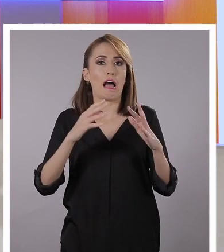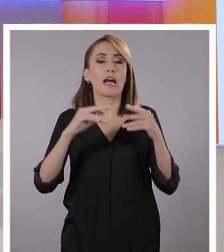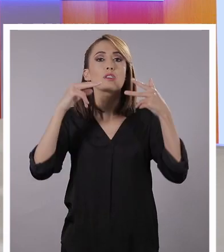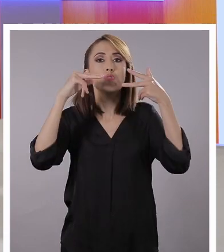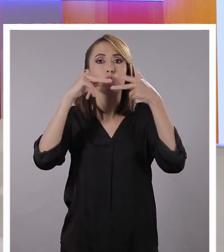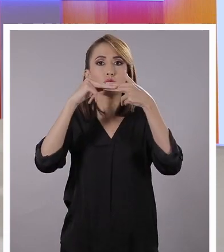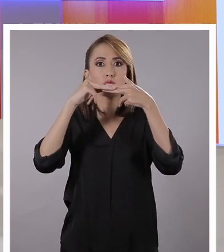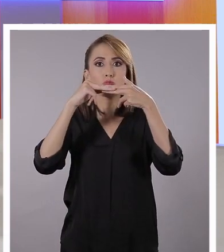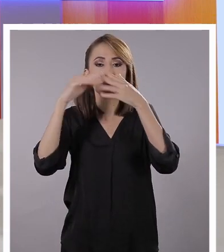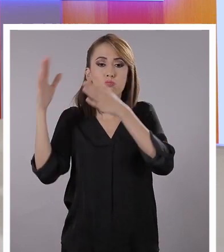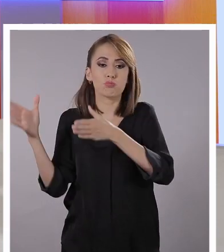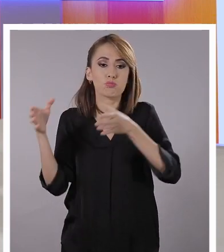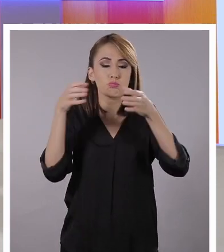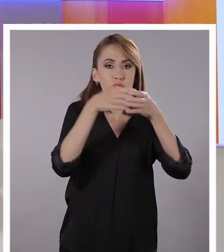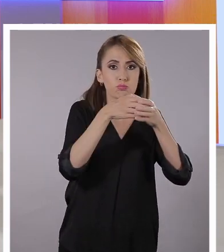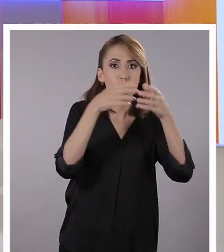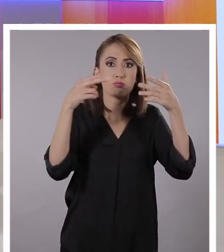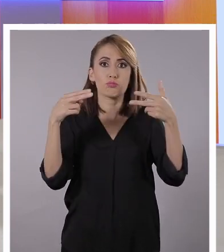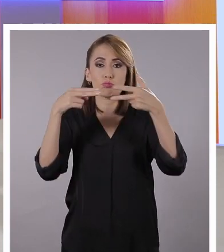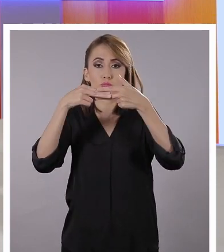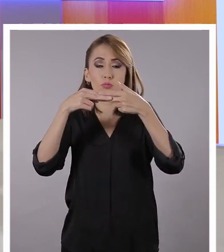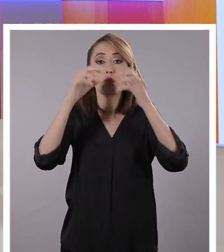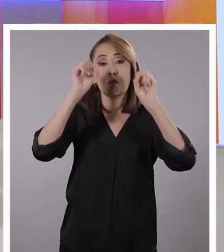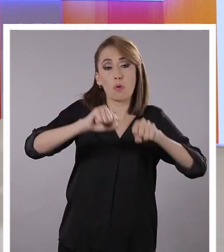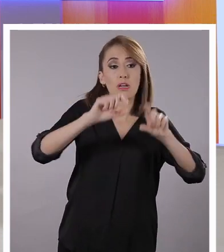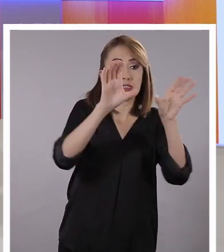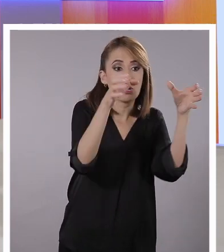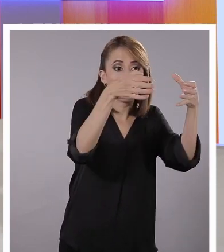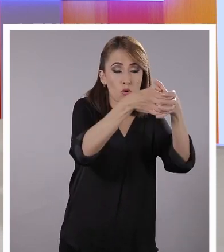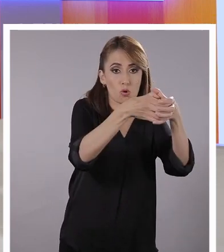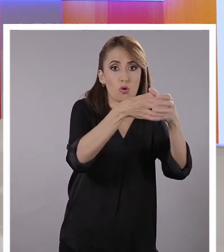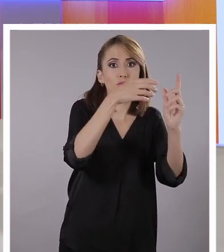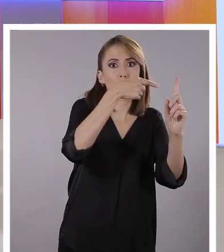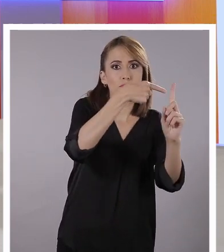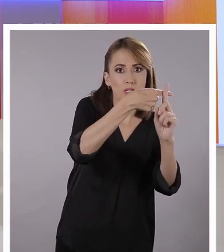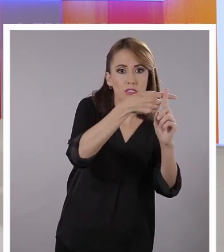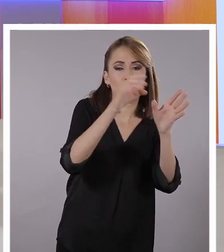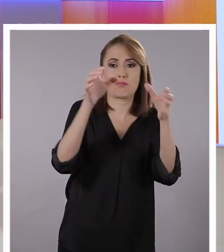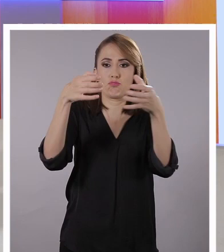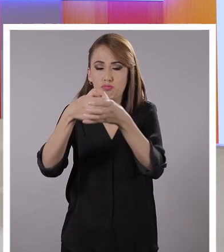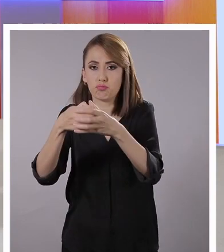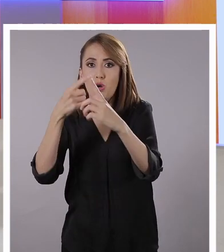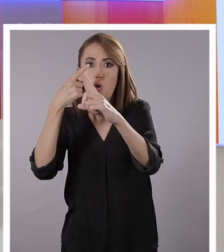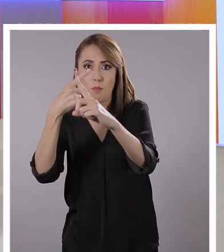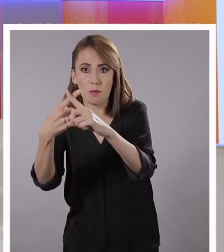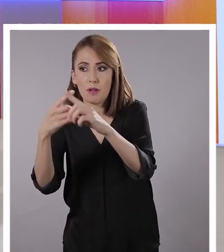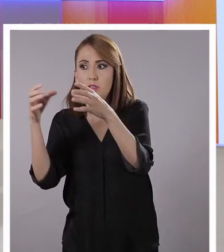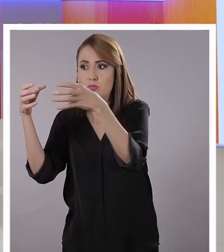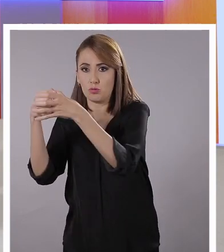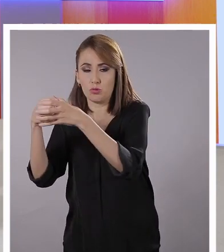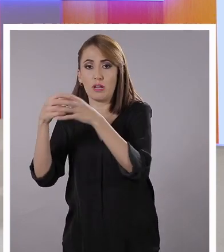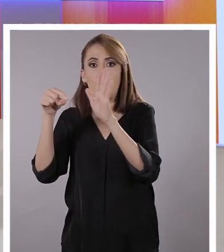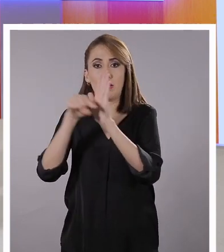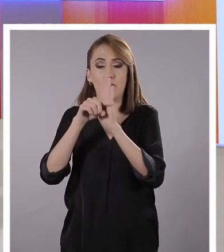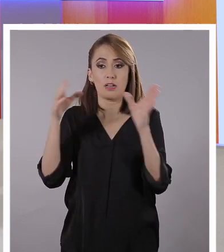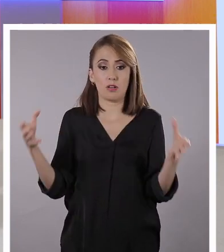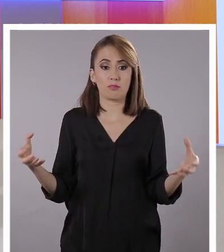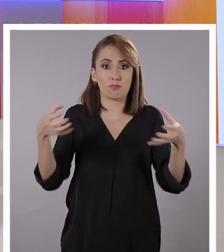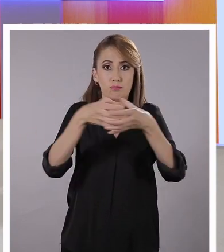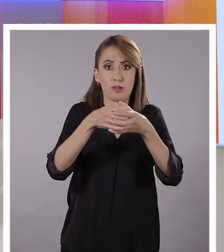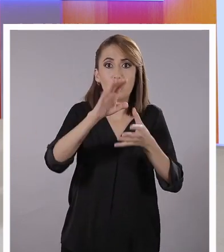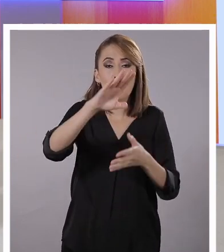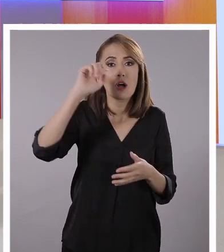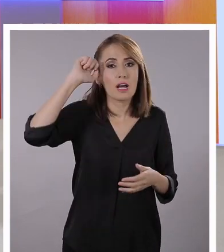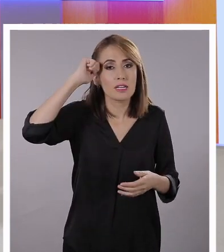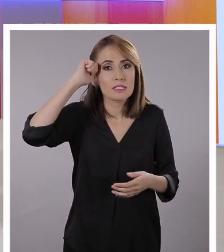un patrón, que puede ser una suma, una resta, una multiplicación o una división. ¿Recuerdan la canción?